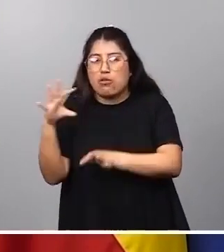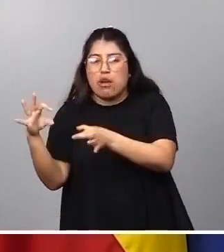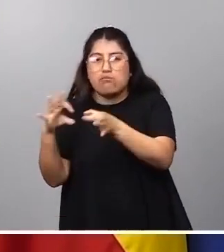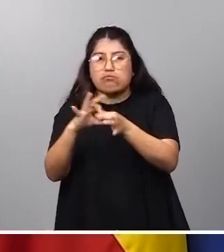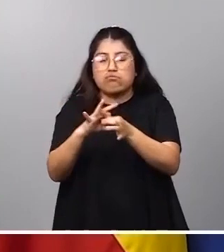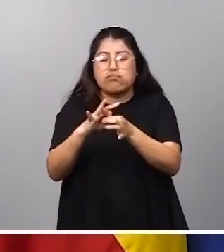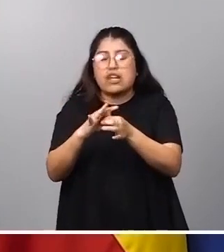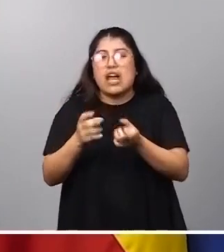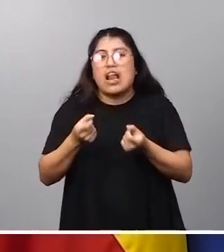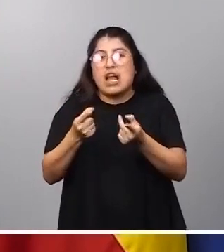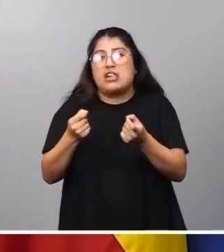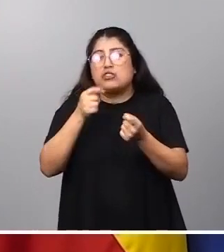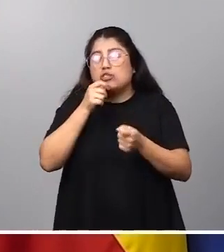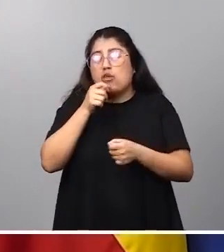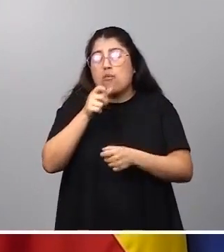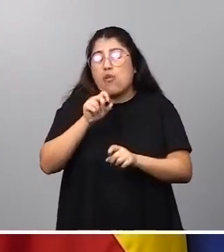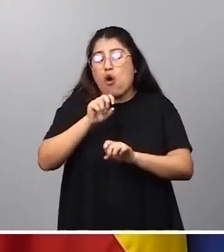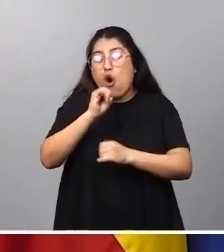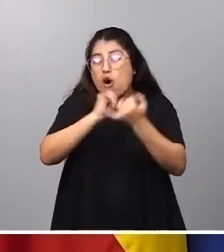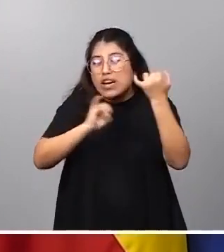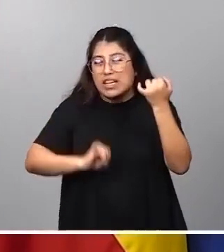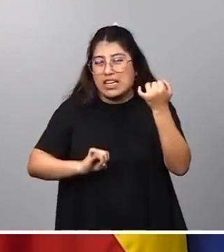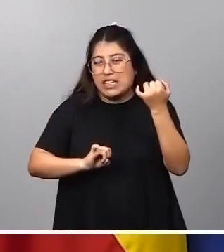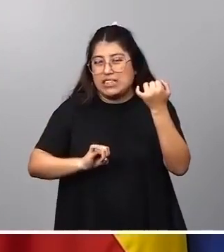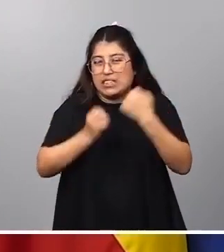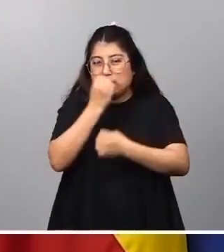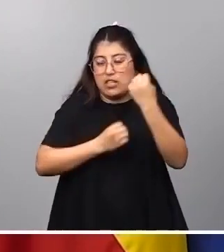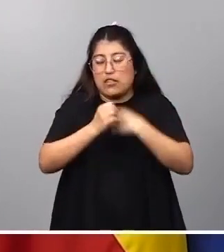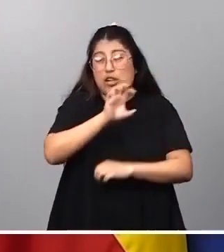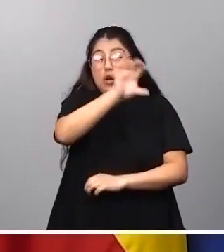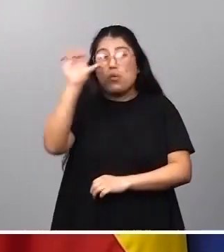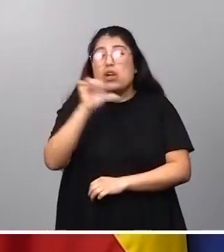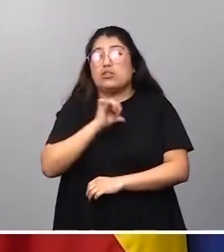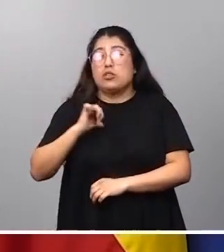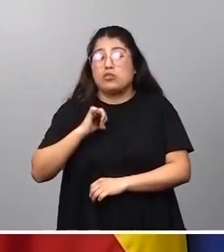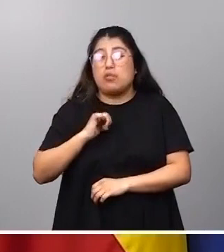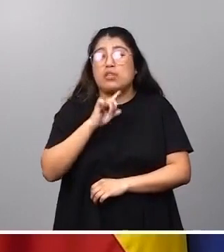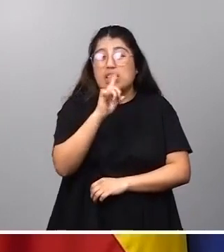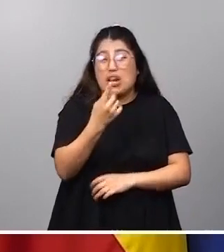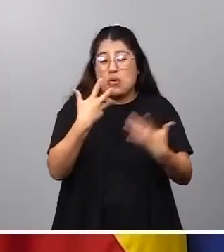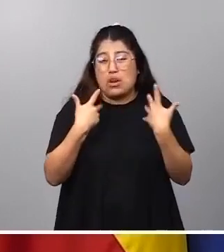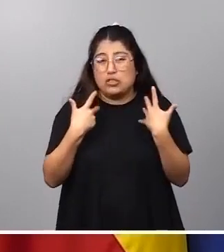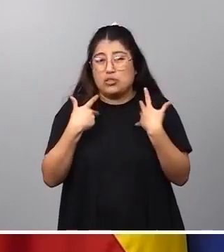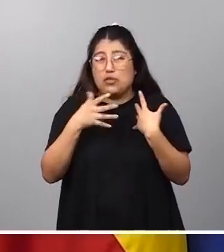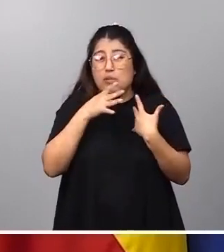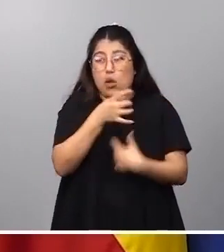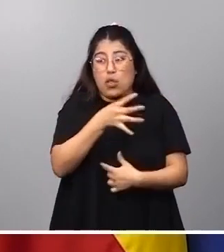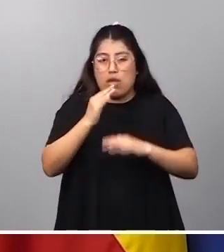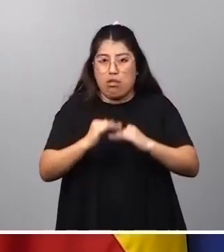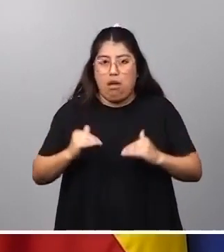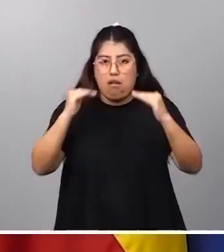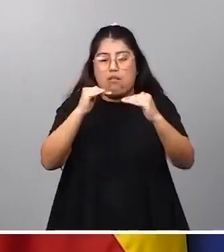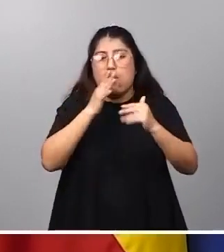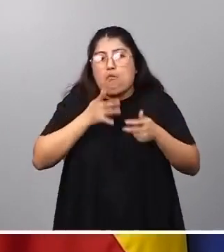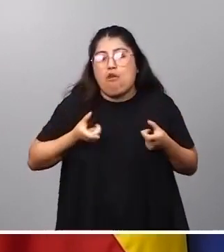los gastos derivados de la crisis financiera por parte de algunas comunidades autónomas que sufrieron particularmente este incremento de deuda a partir de los